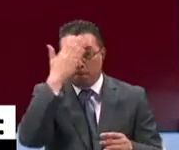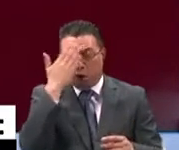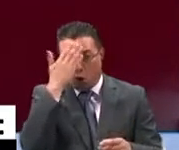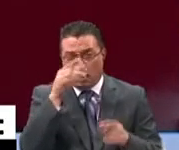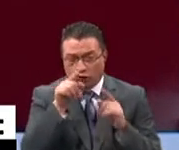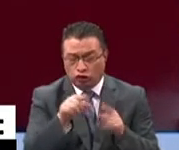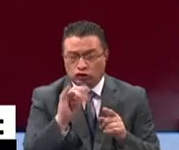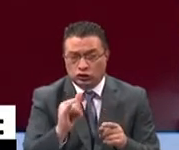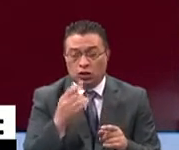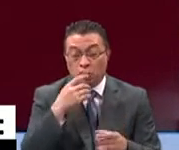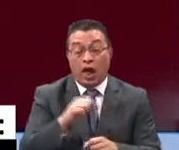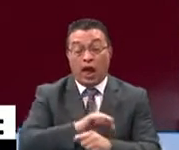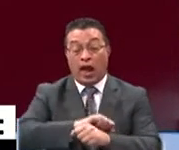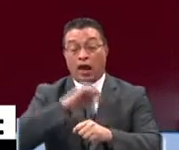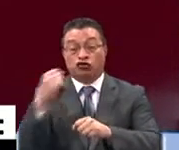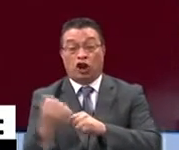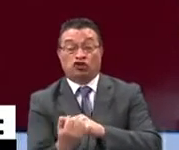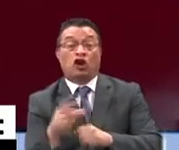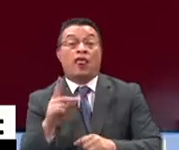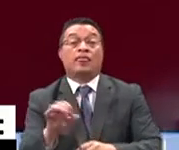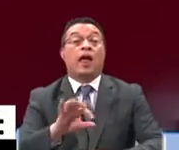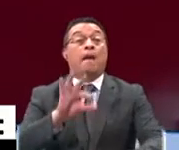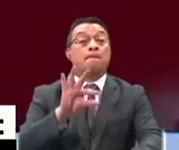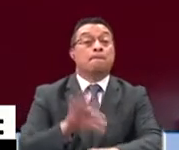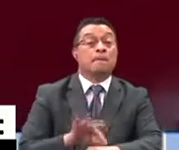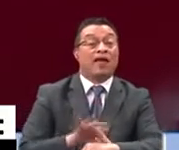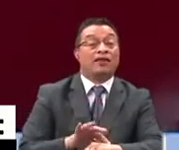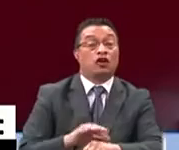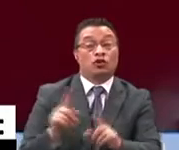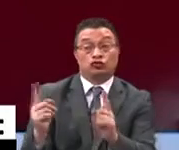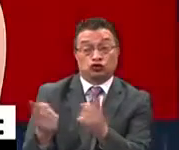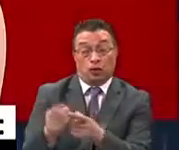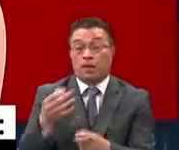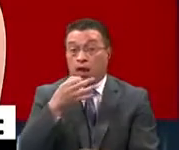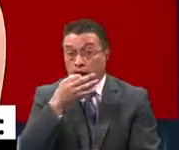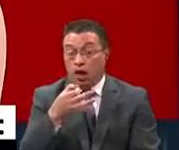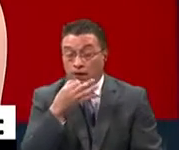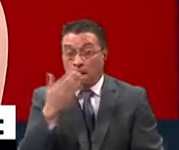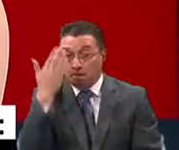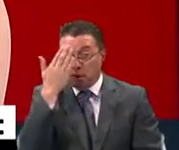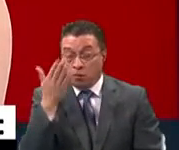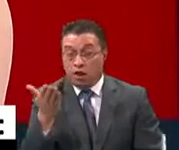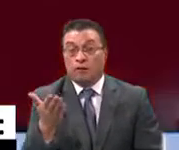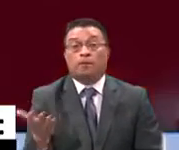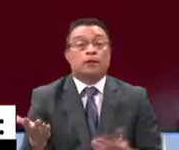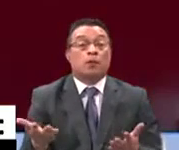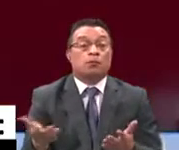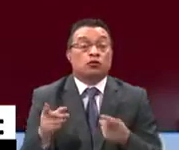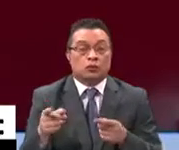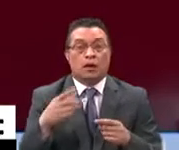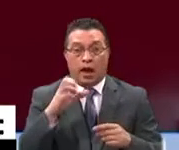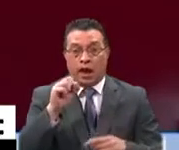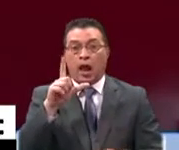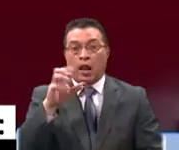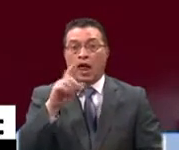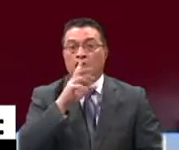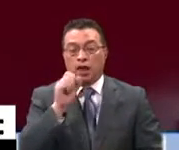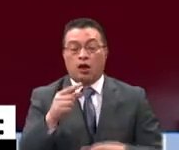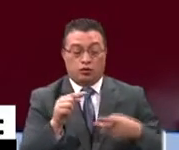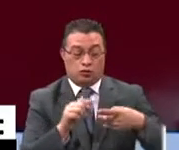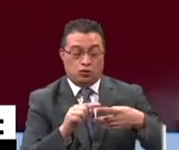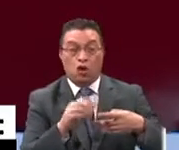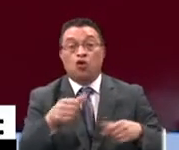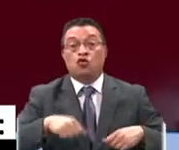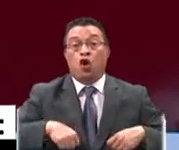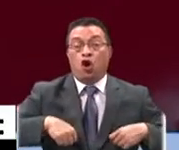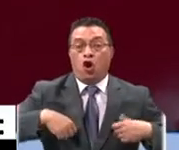así asociaciones médicas y el gremio en ese sentido, respecto a las alertas que hay sobre el consumo de marihuana